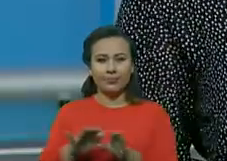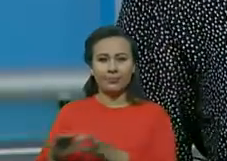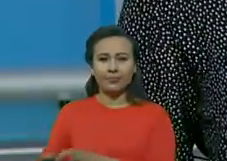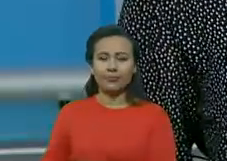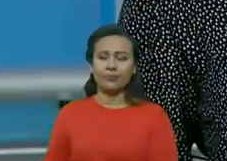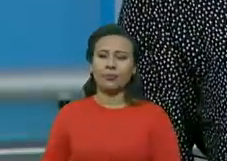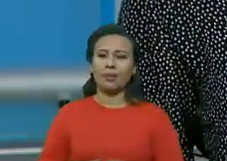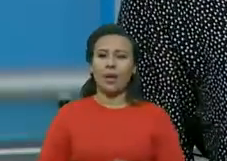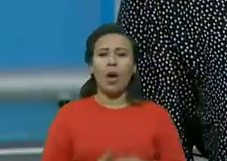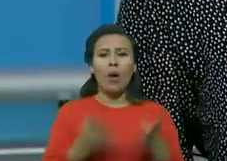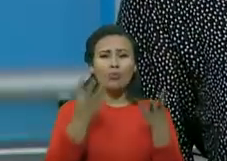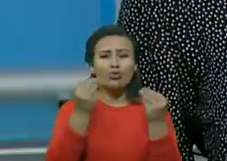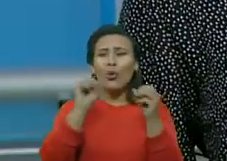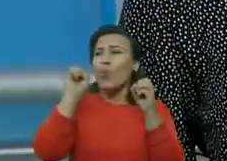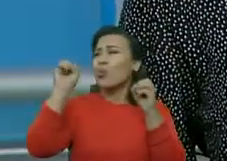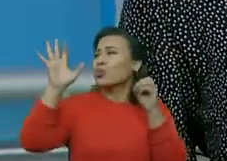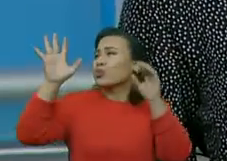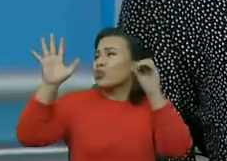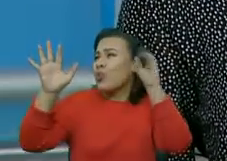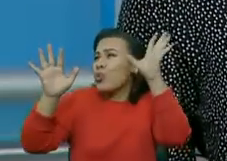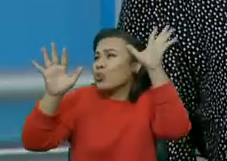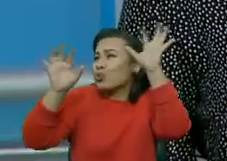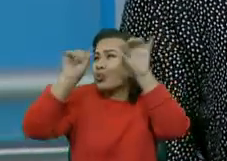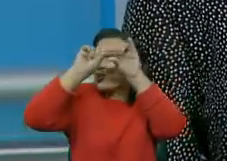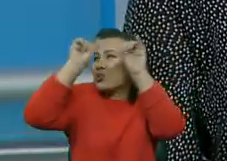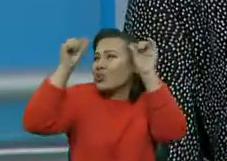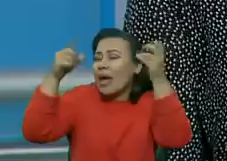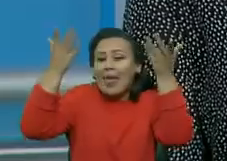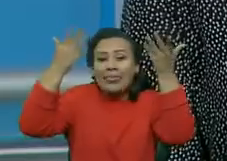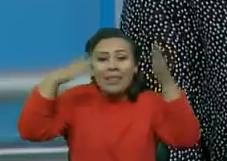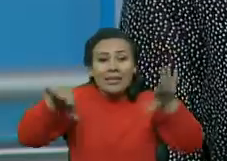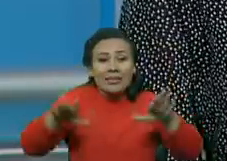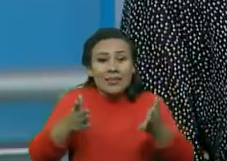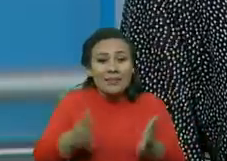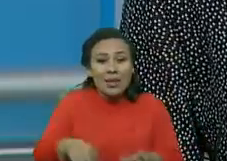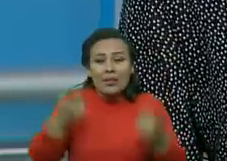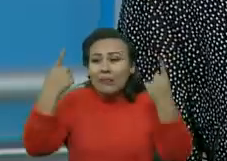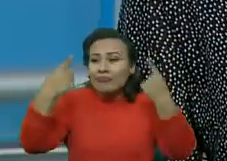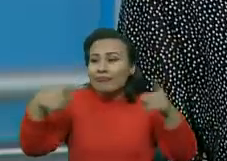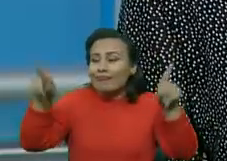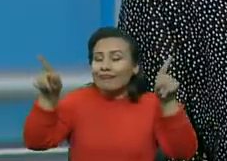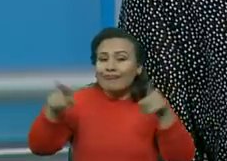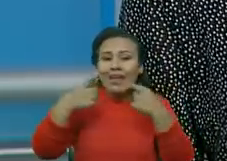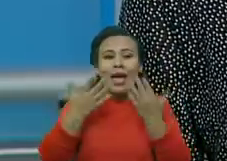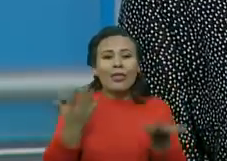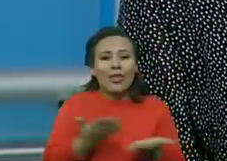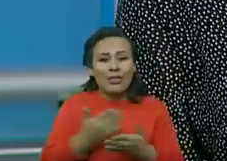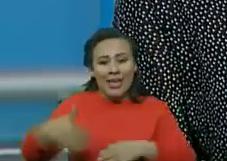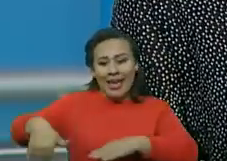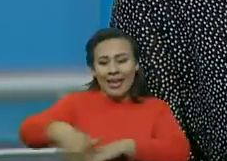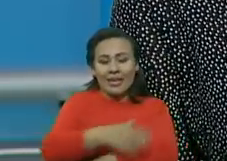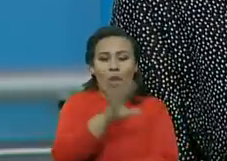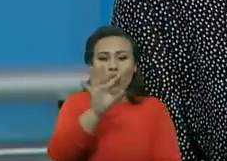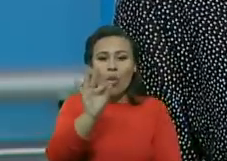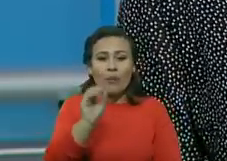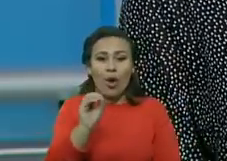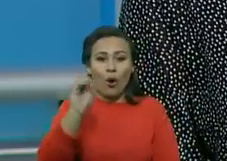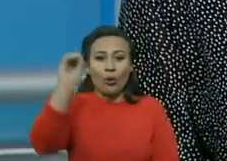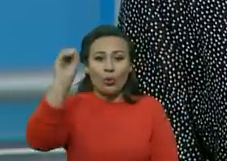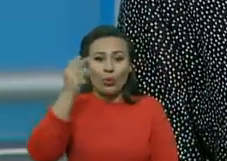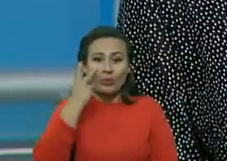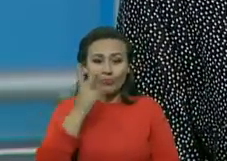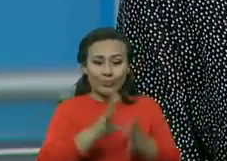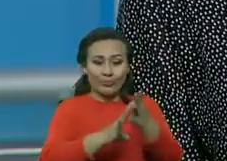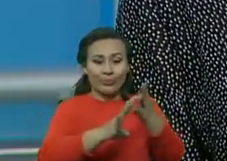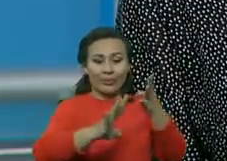Por otra parte, miles de luces LED iluminaron nacimientos ambulantes que desfilaron por la avenida 9 de octubre como parte